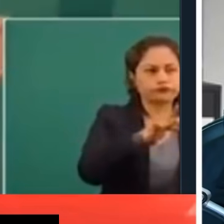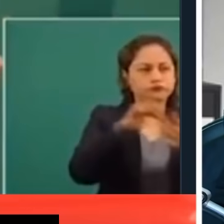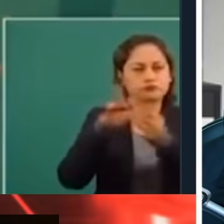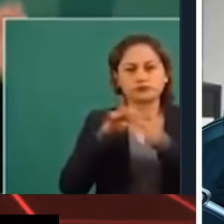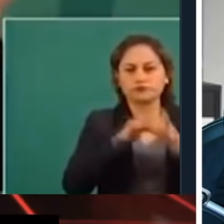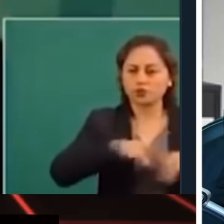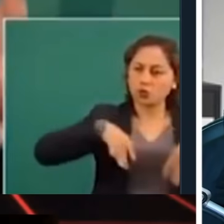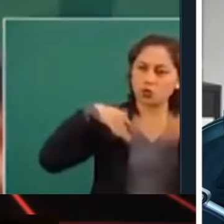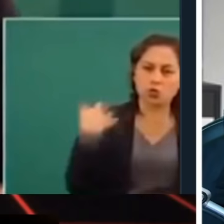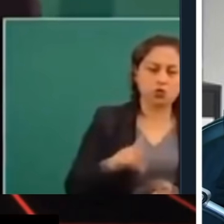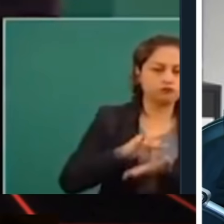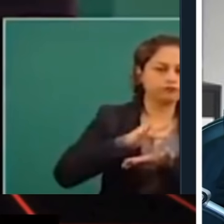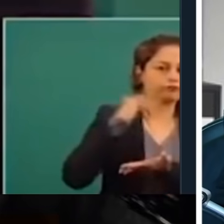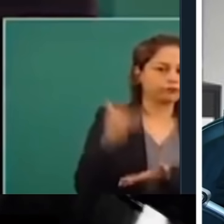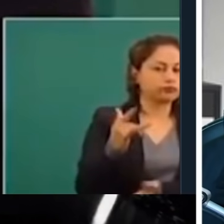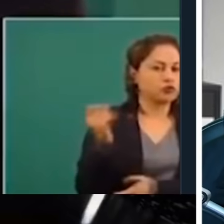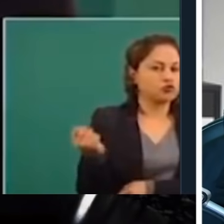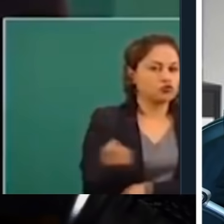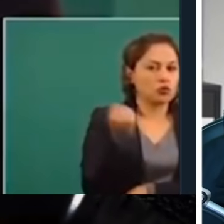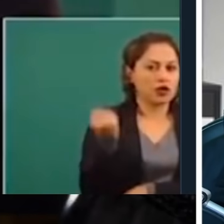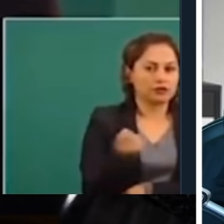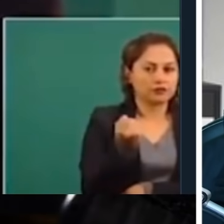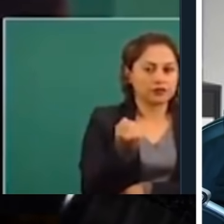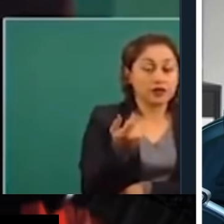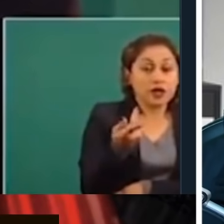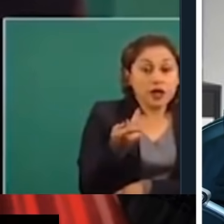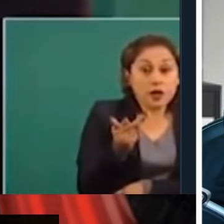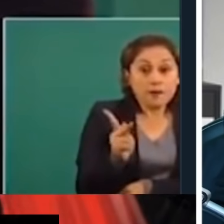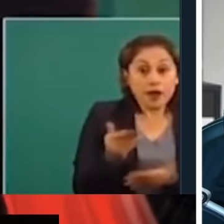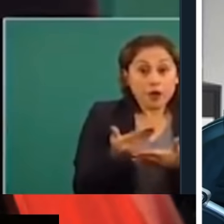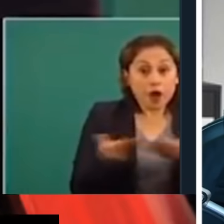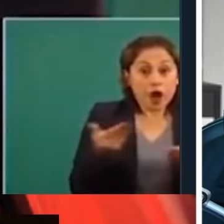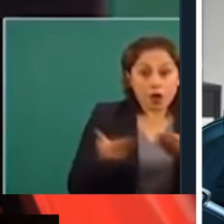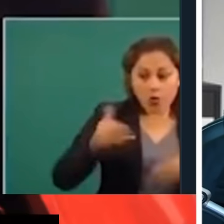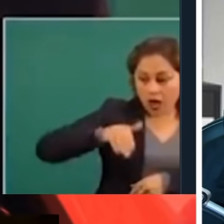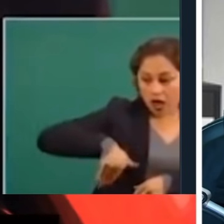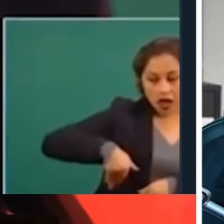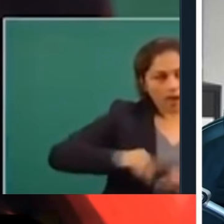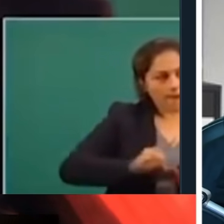estos últimos acontecimientos si deben de